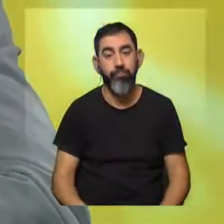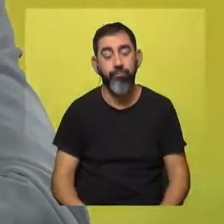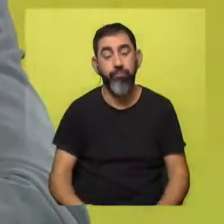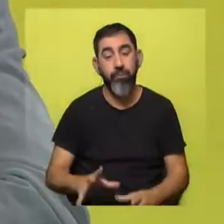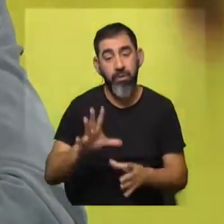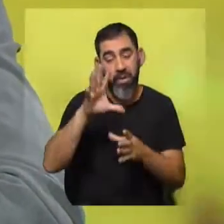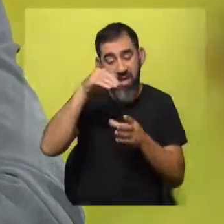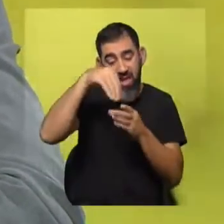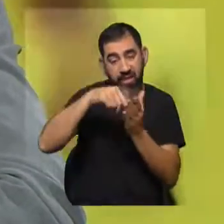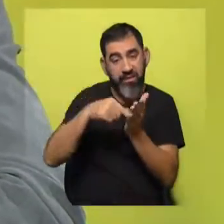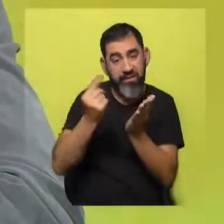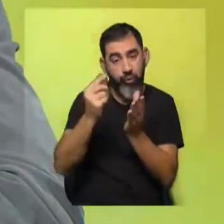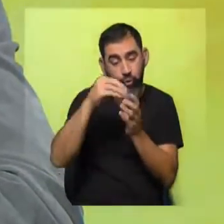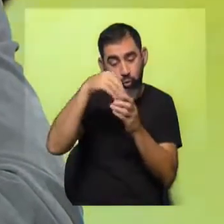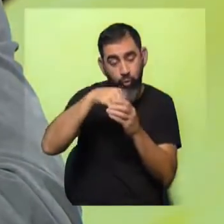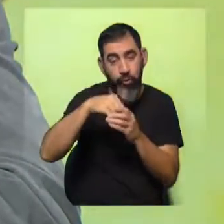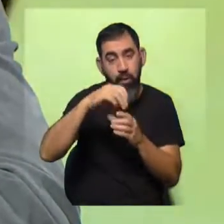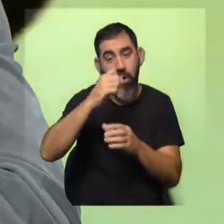núcleo